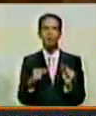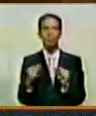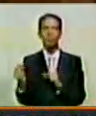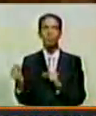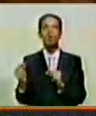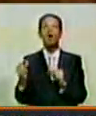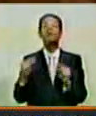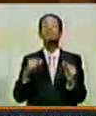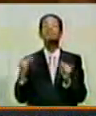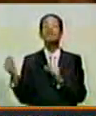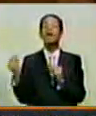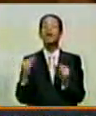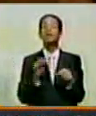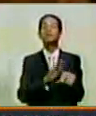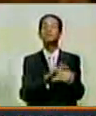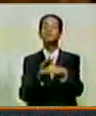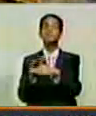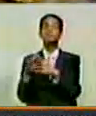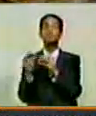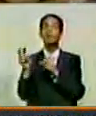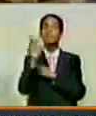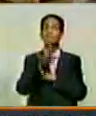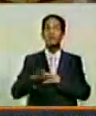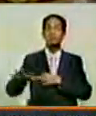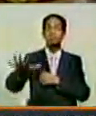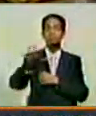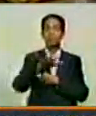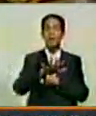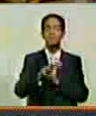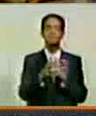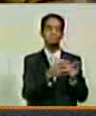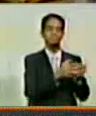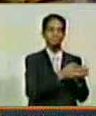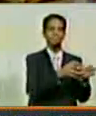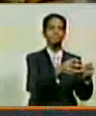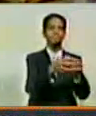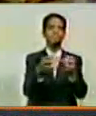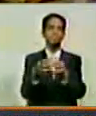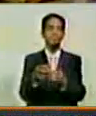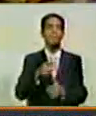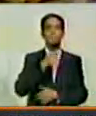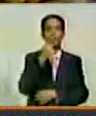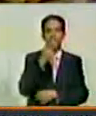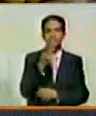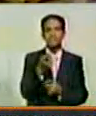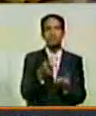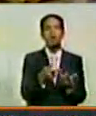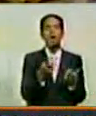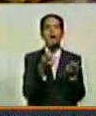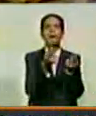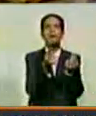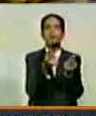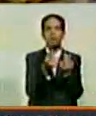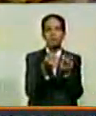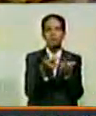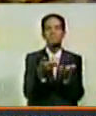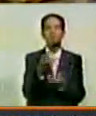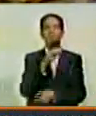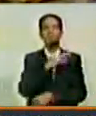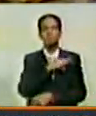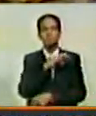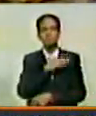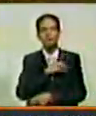toda Venezuela, con todos los sectores políticos, económicos, financieros,